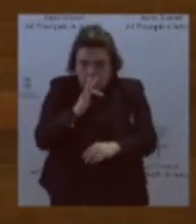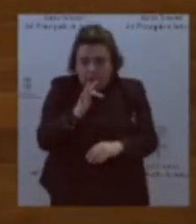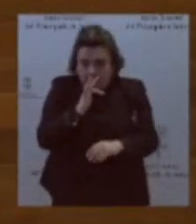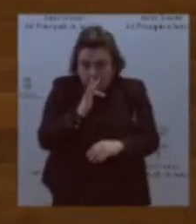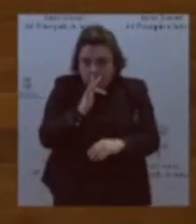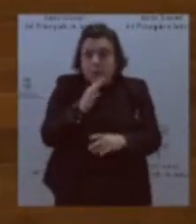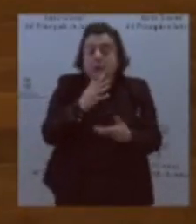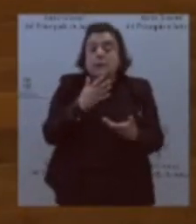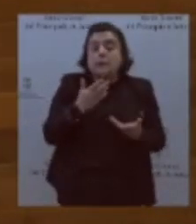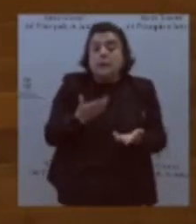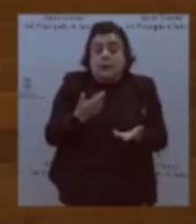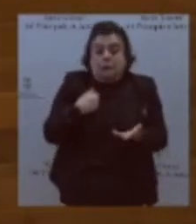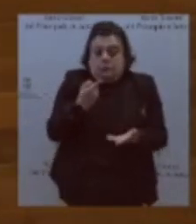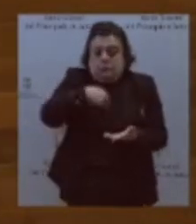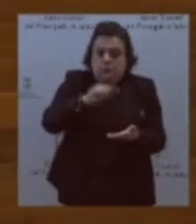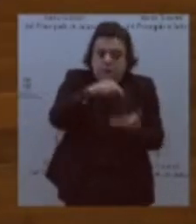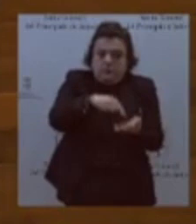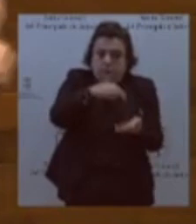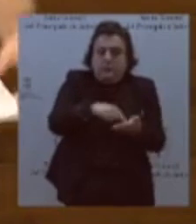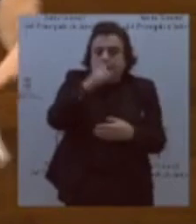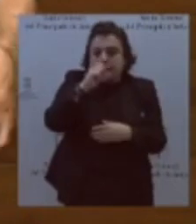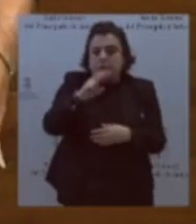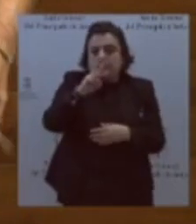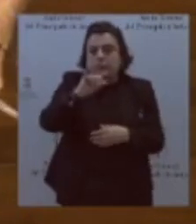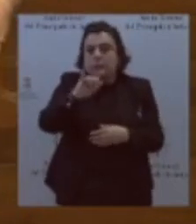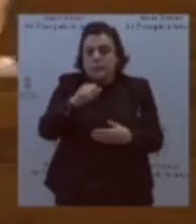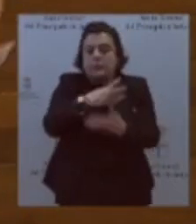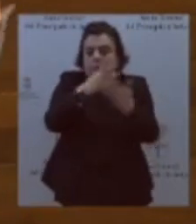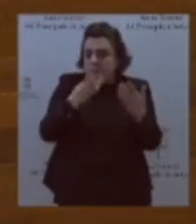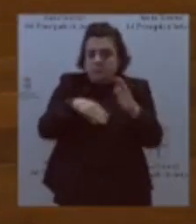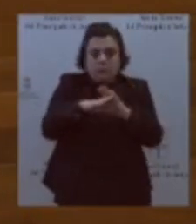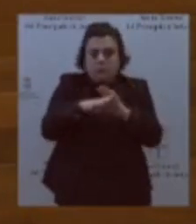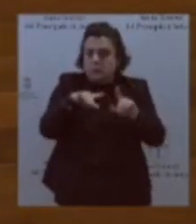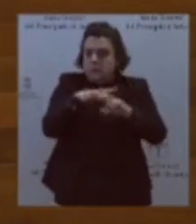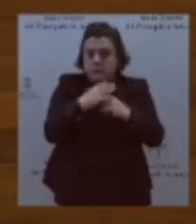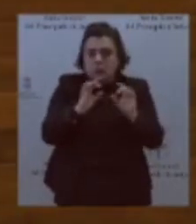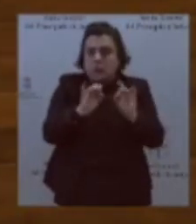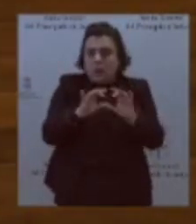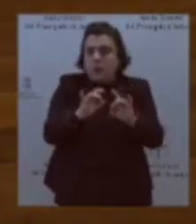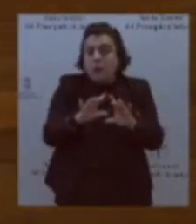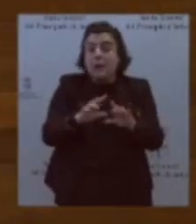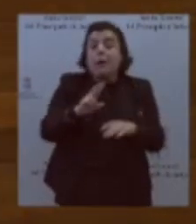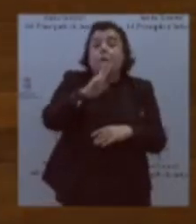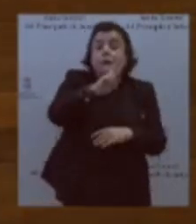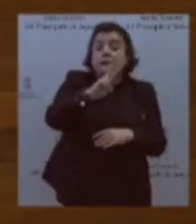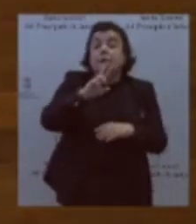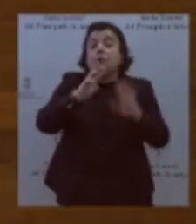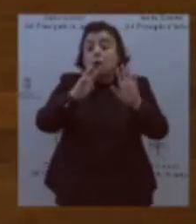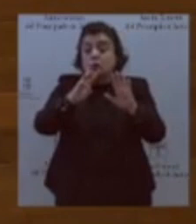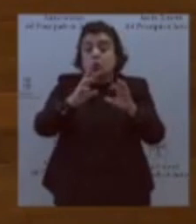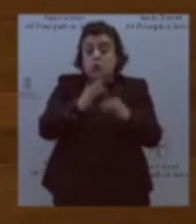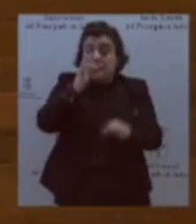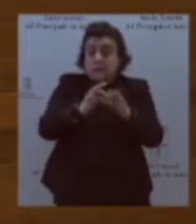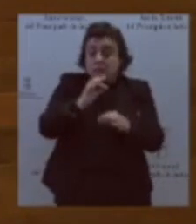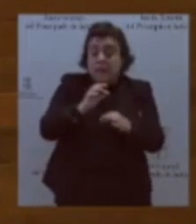2019, seguimos igual, en 28 de septiembre del 2018, se retrasa por un nuevo trámite